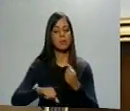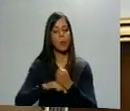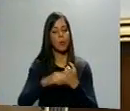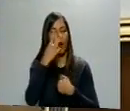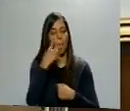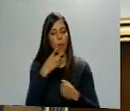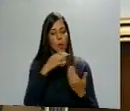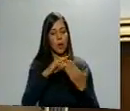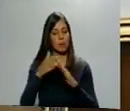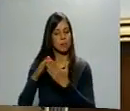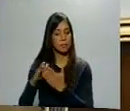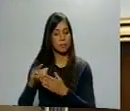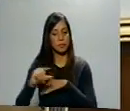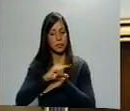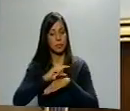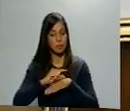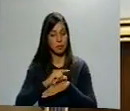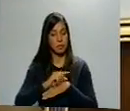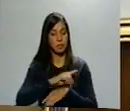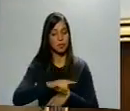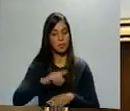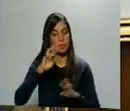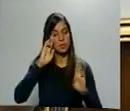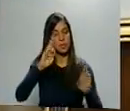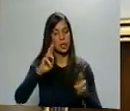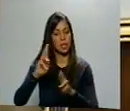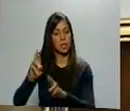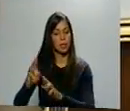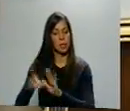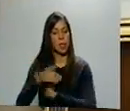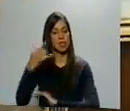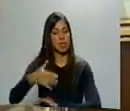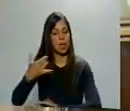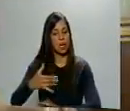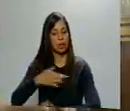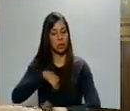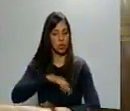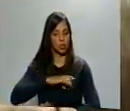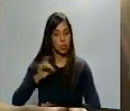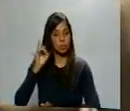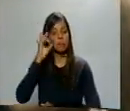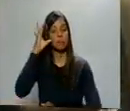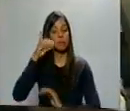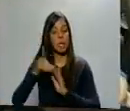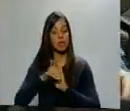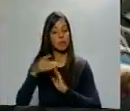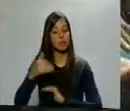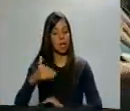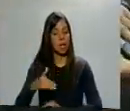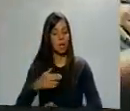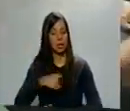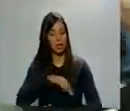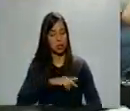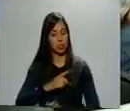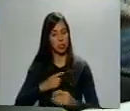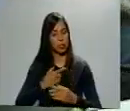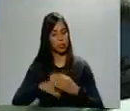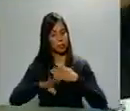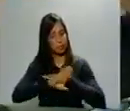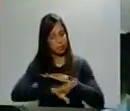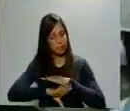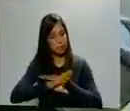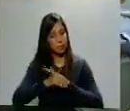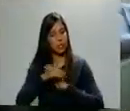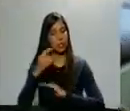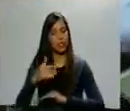un gobierno que debe respetar los derechos porque somos creadores de esos derechos, hemos luchado toda la vida por esos derechos, y sobre